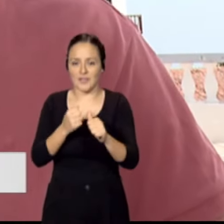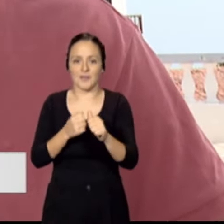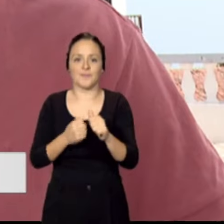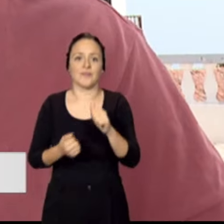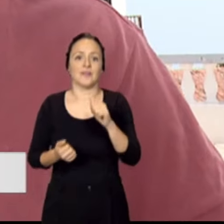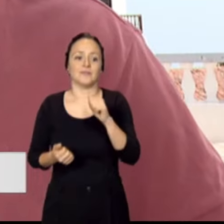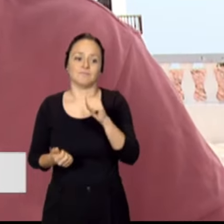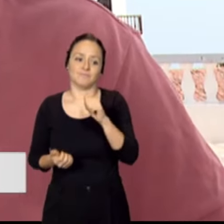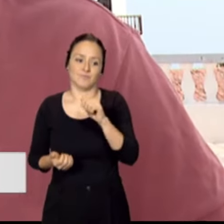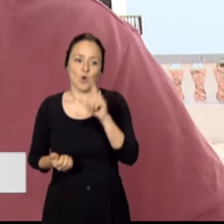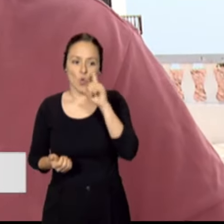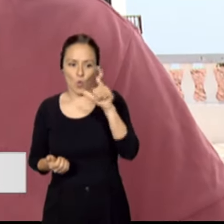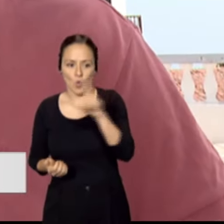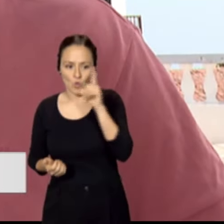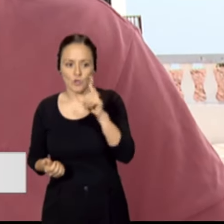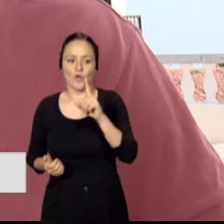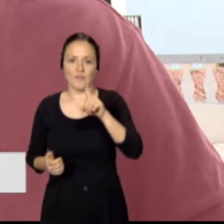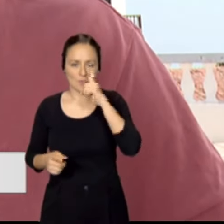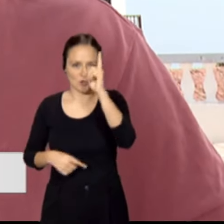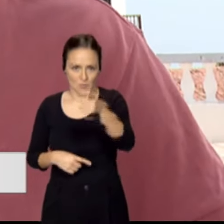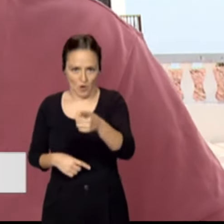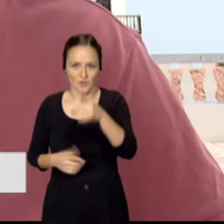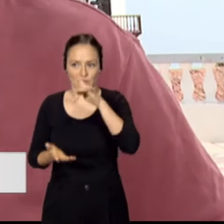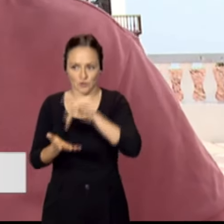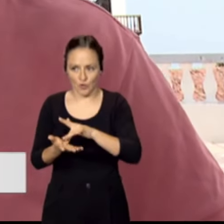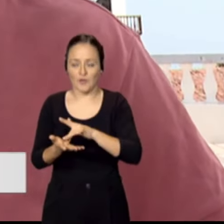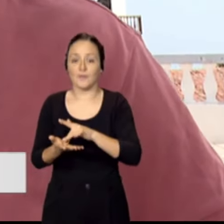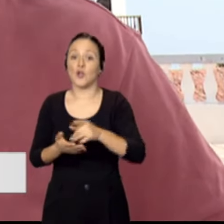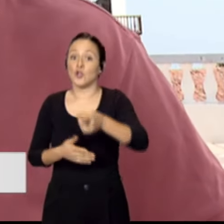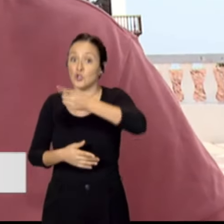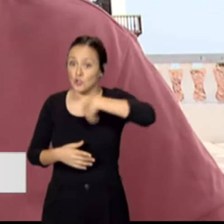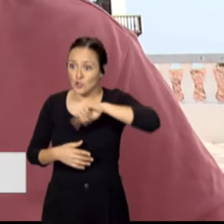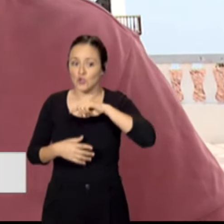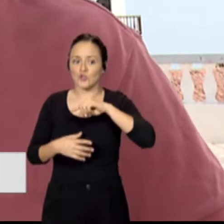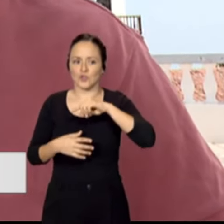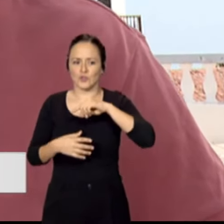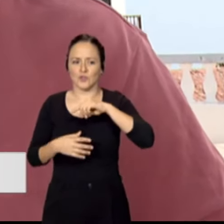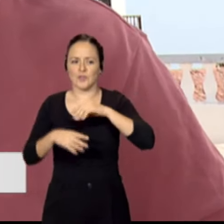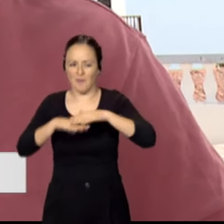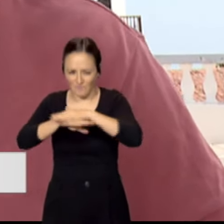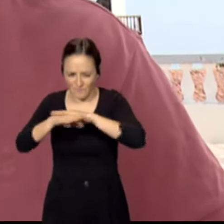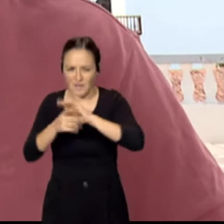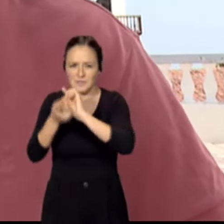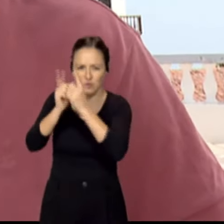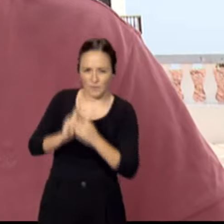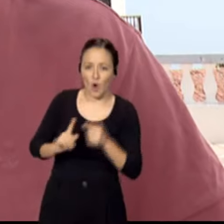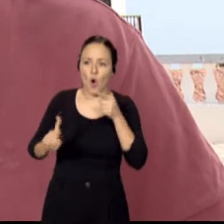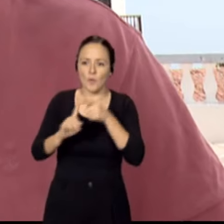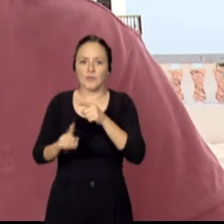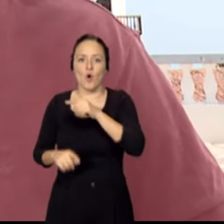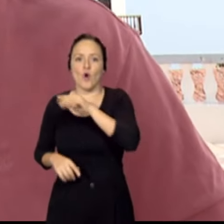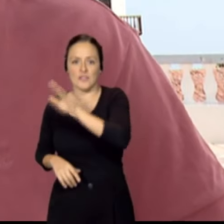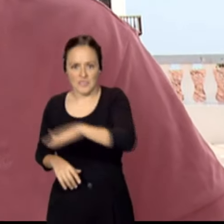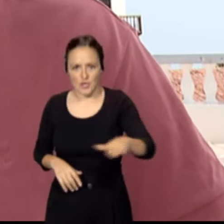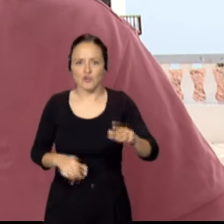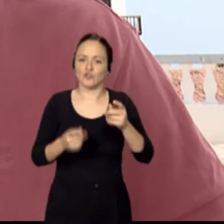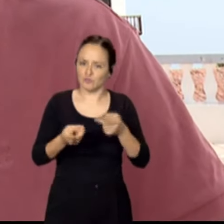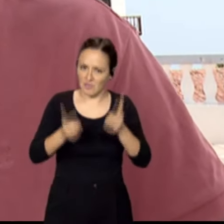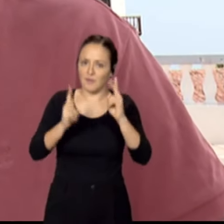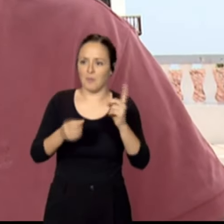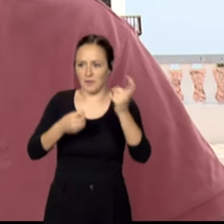variaciones en dichas bases de la autorización para que los padres autoricen a los menores a poder participar el formato